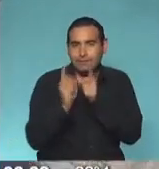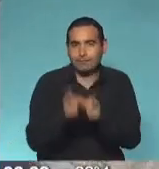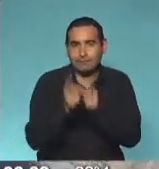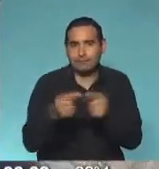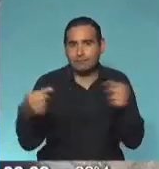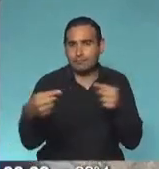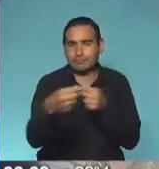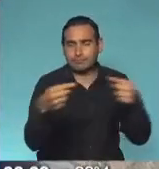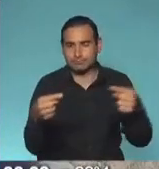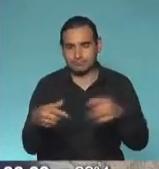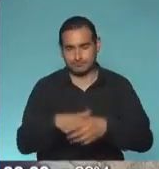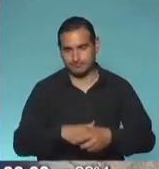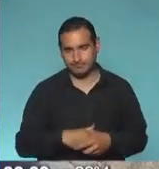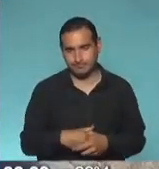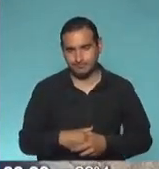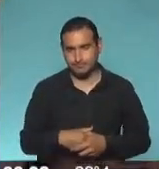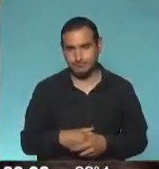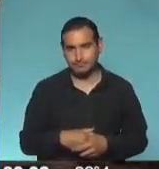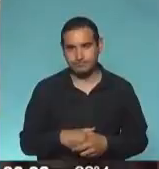y religiosos.